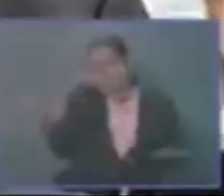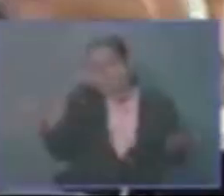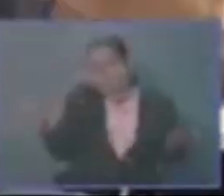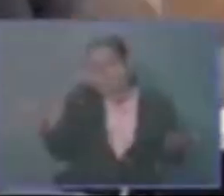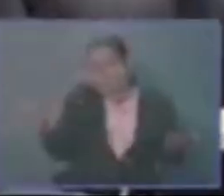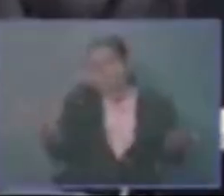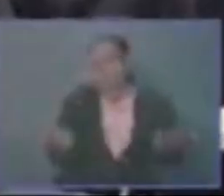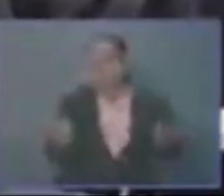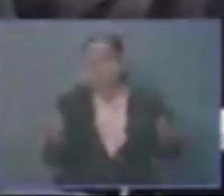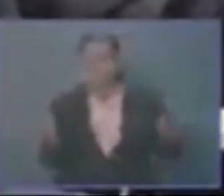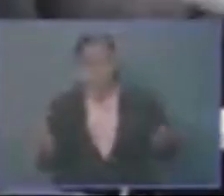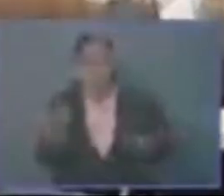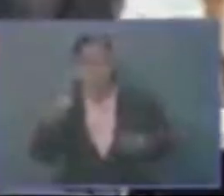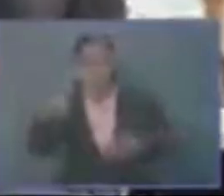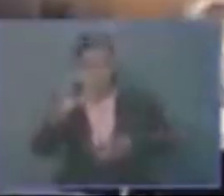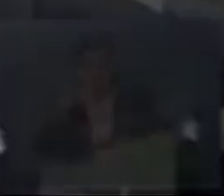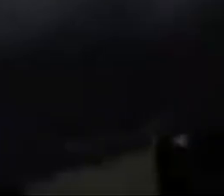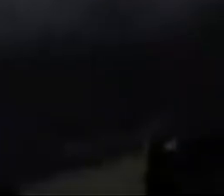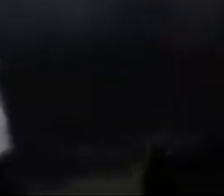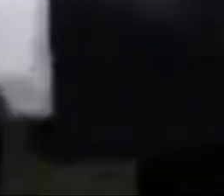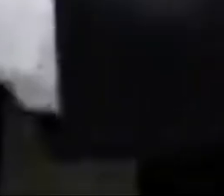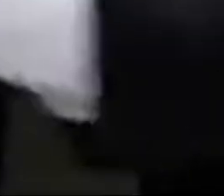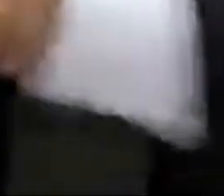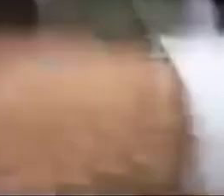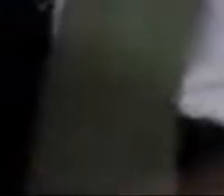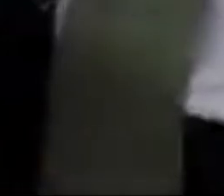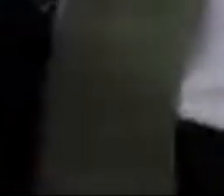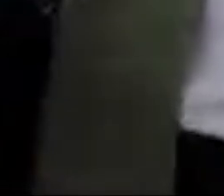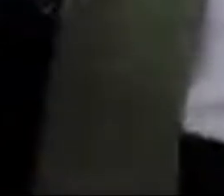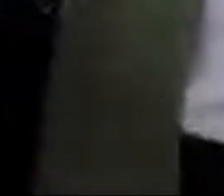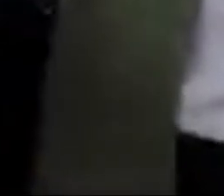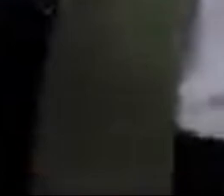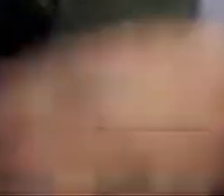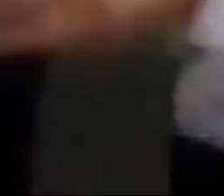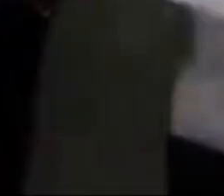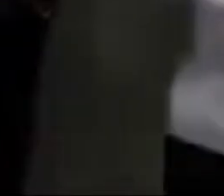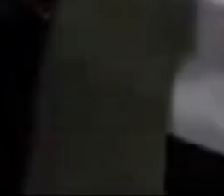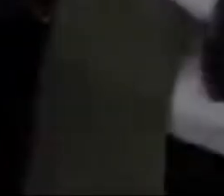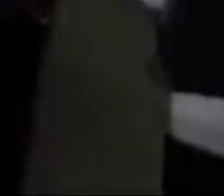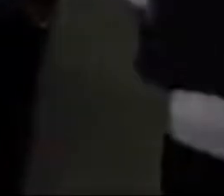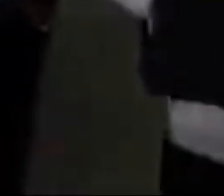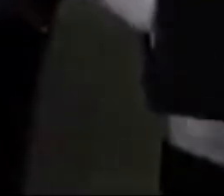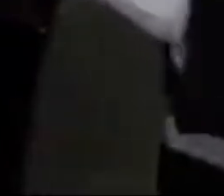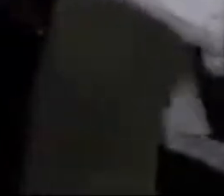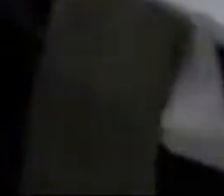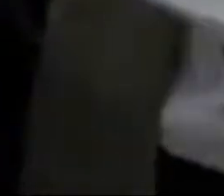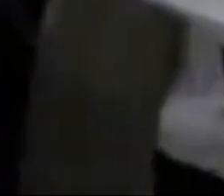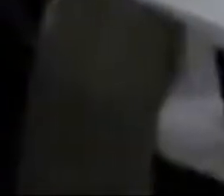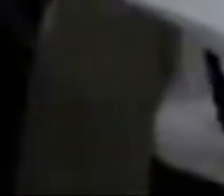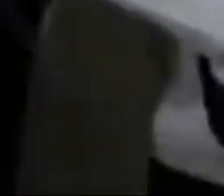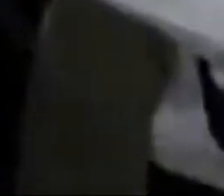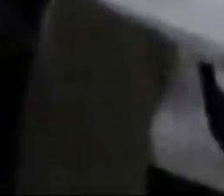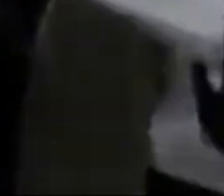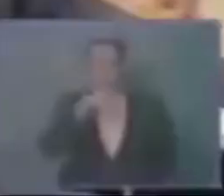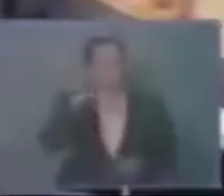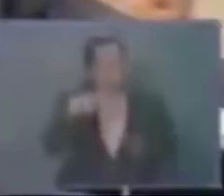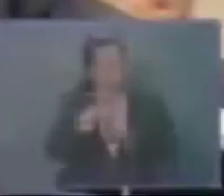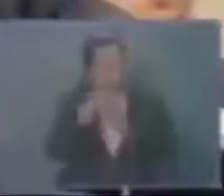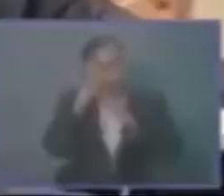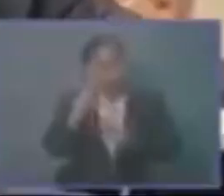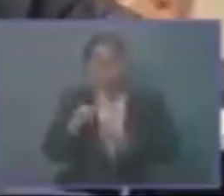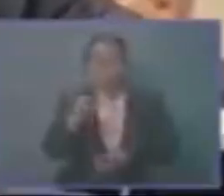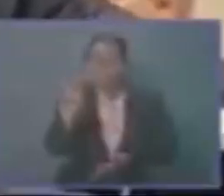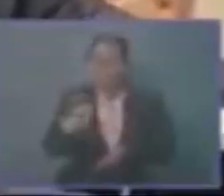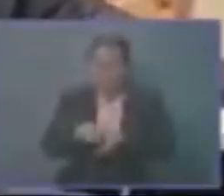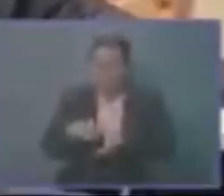tras detectarse 14 irregularidades mediante una investigación de la sección de probidad de la Corte Suprema de Justicia.